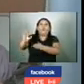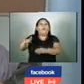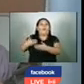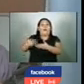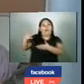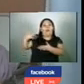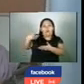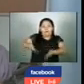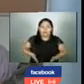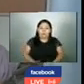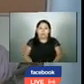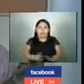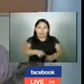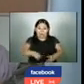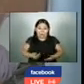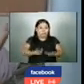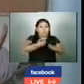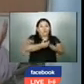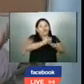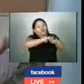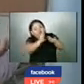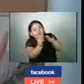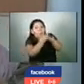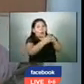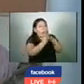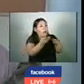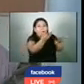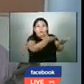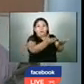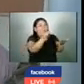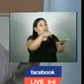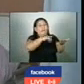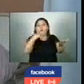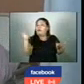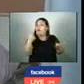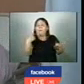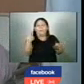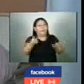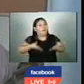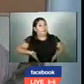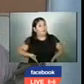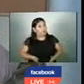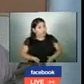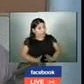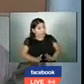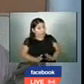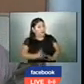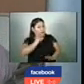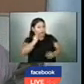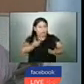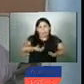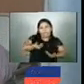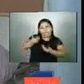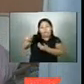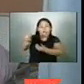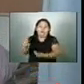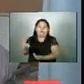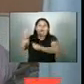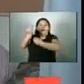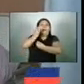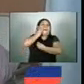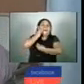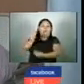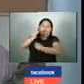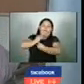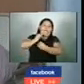antes nacía y nosotros se lo quitábamos y lo llevábamos a la área de filiación, entonces ahora no, ahora el niño nace y se le pone en el pecho a la madre